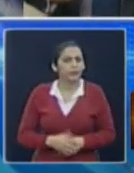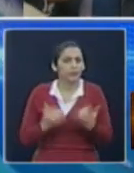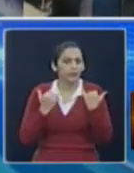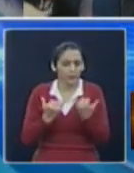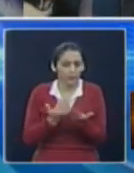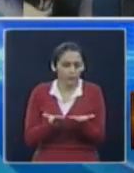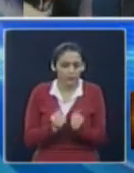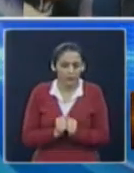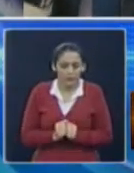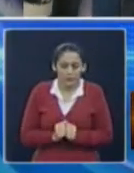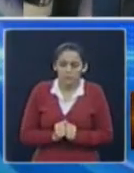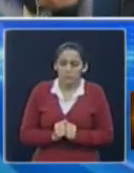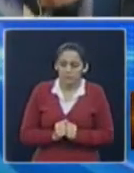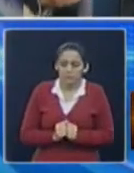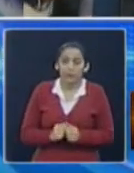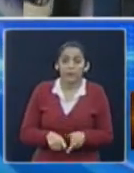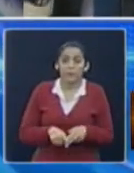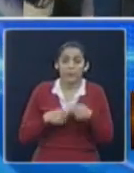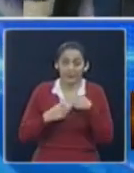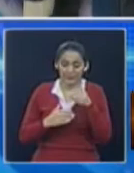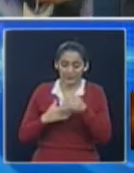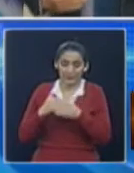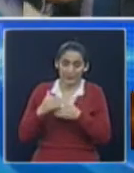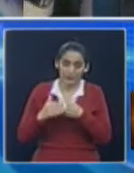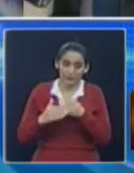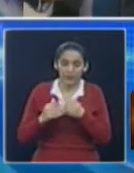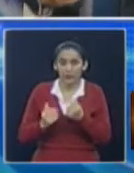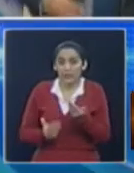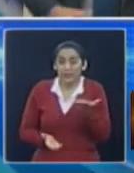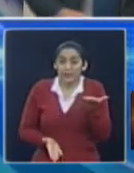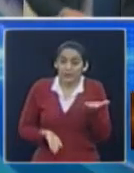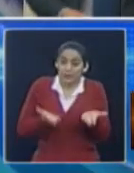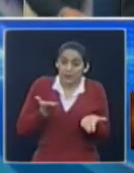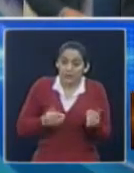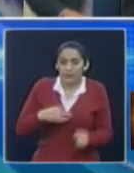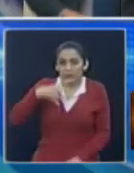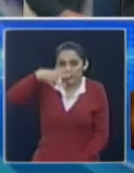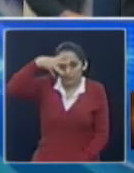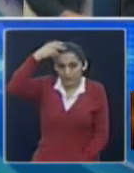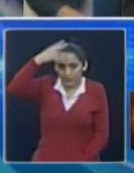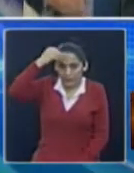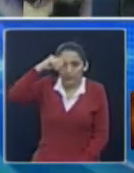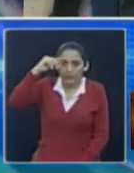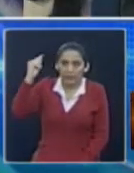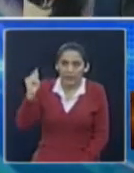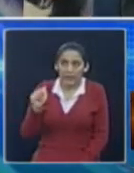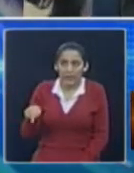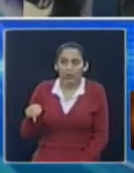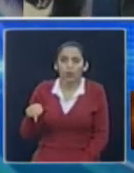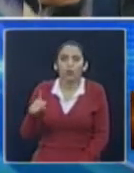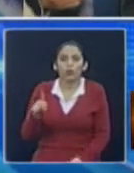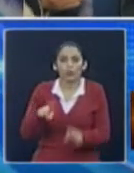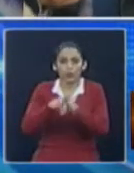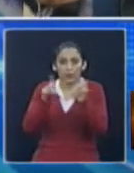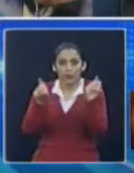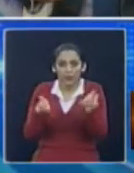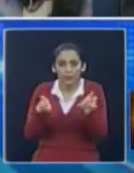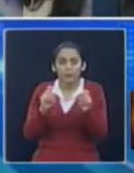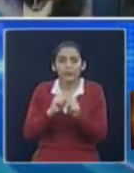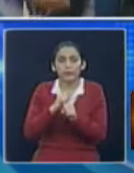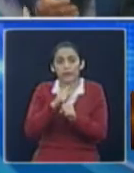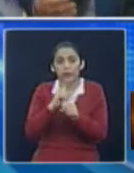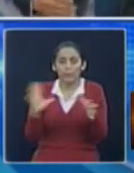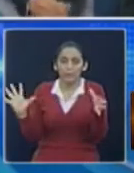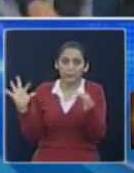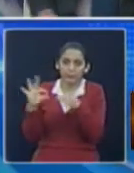espera de este proceso, de esta posible vinculación del vicepresidente de la República? Un vicepresidente que en este momento